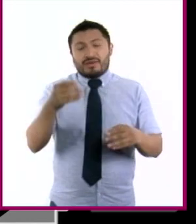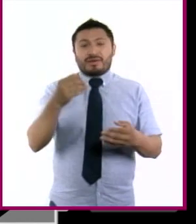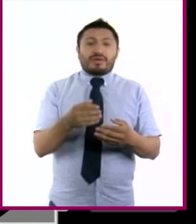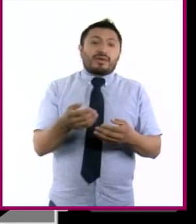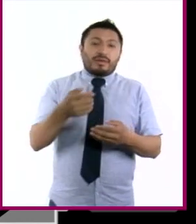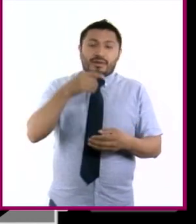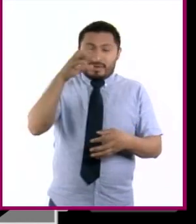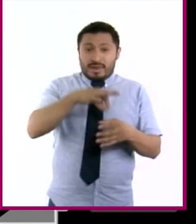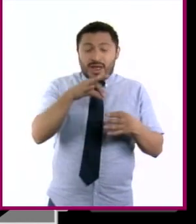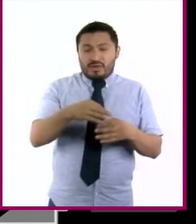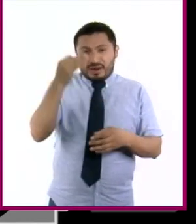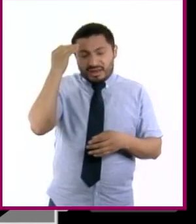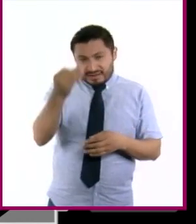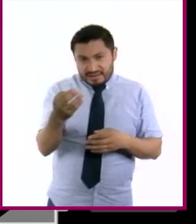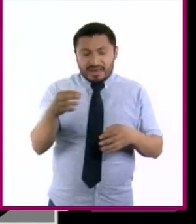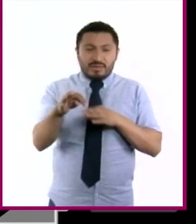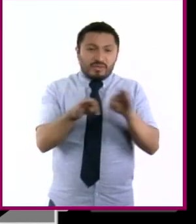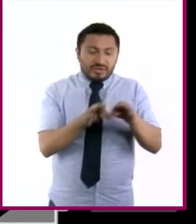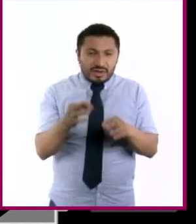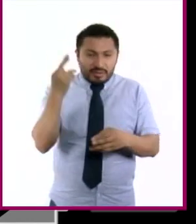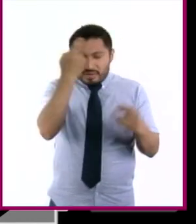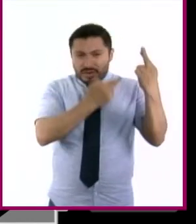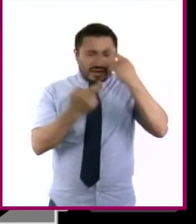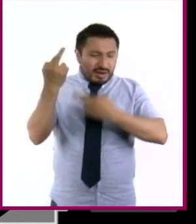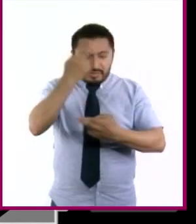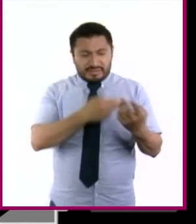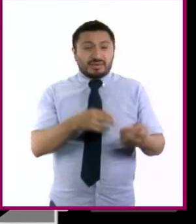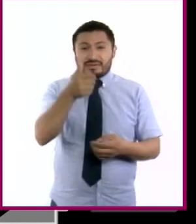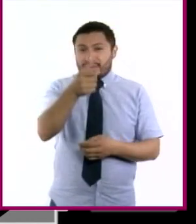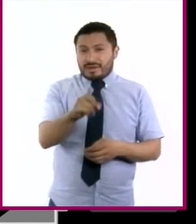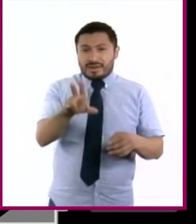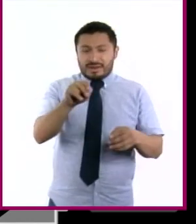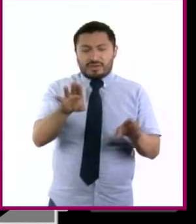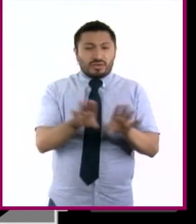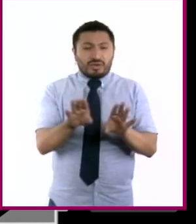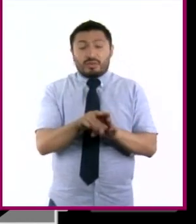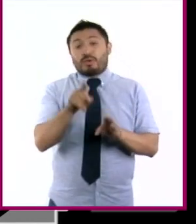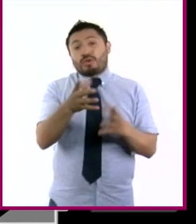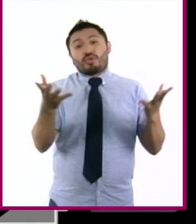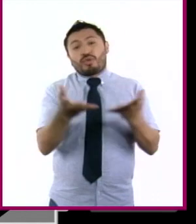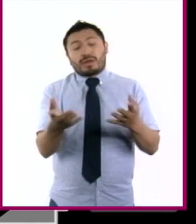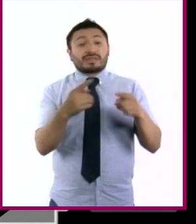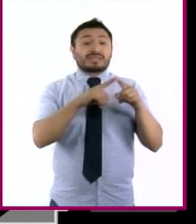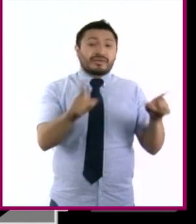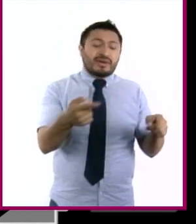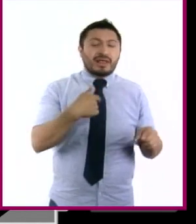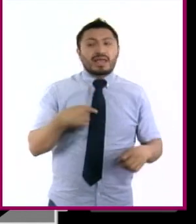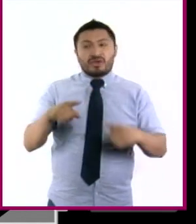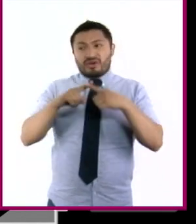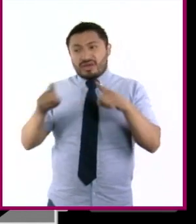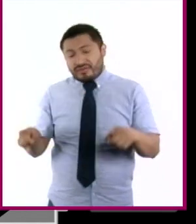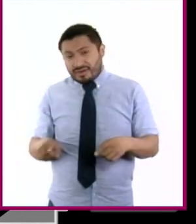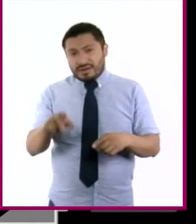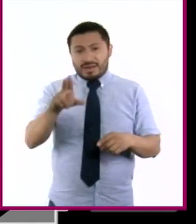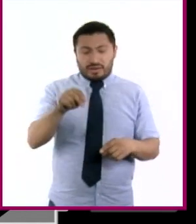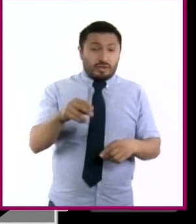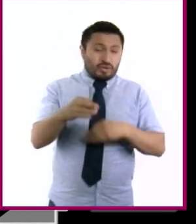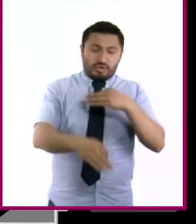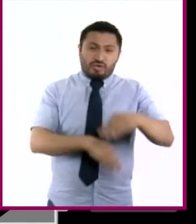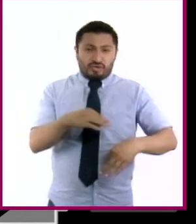retrabajos, se evitan revisiones, las revisiones, así no hay de que tú lo haces de una forma, yo lo hago de otra forma, todo el equipo